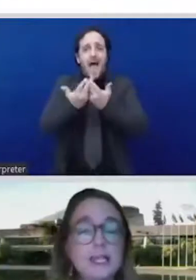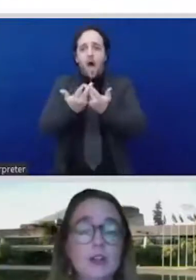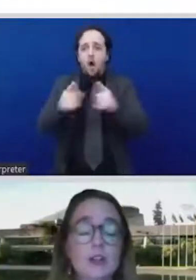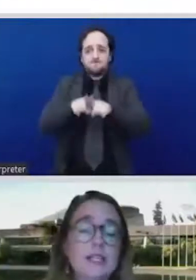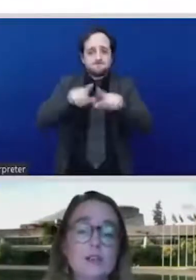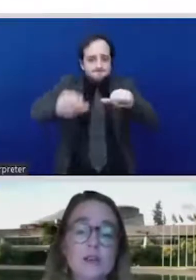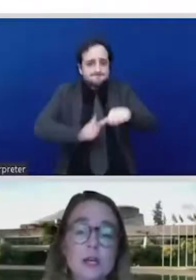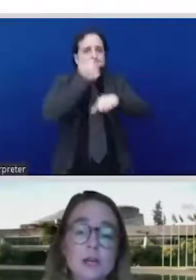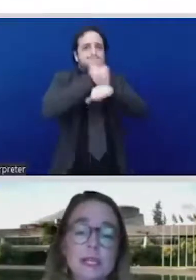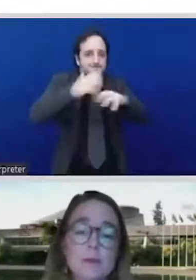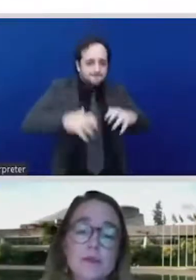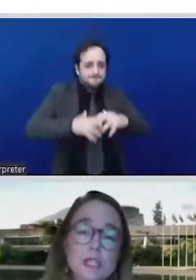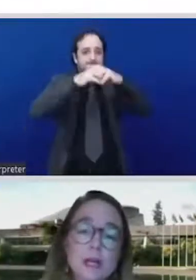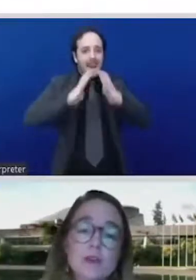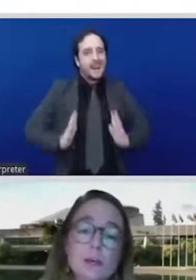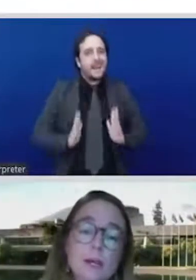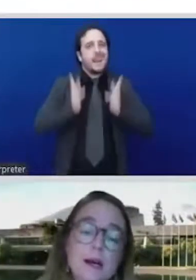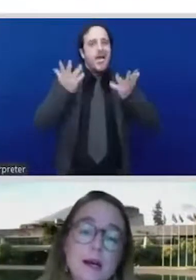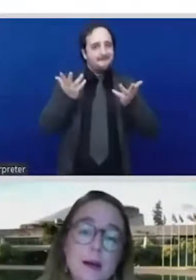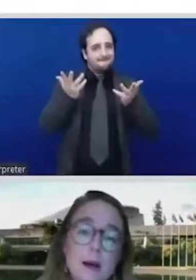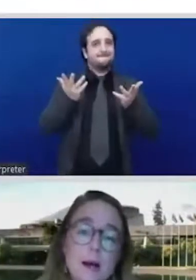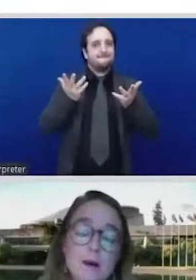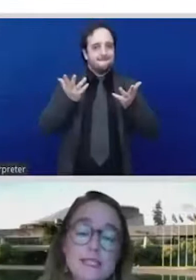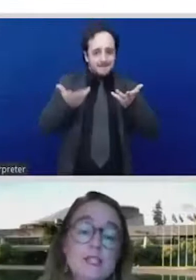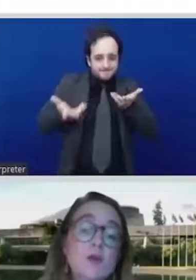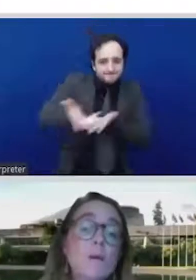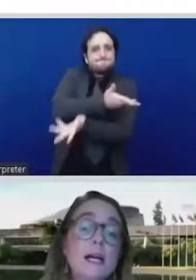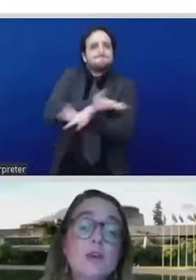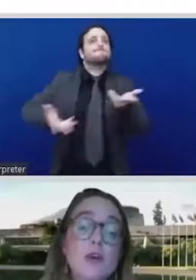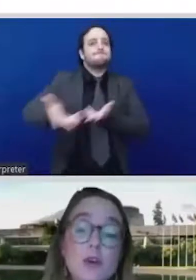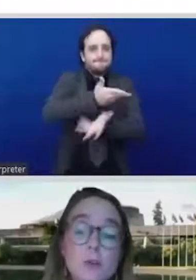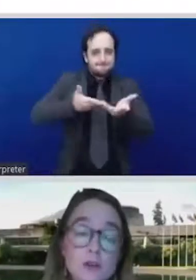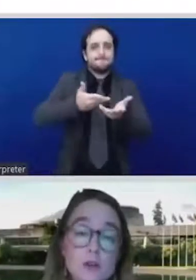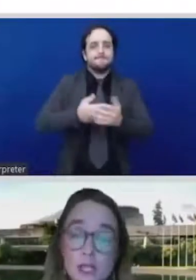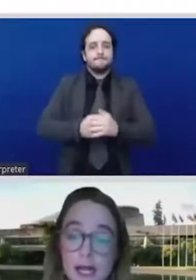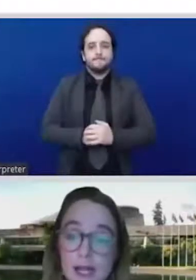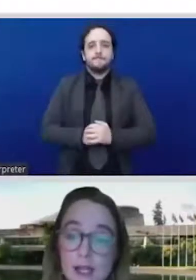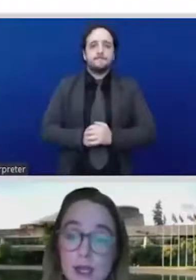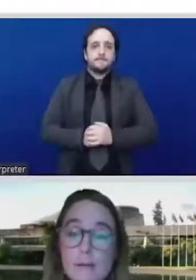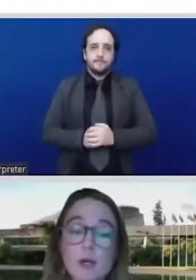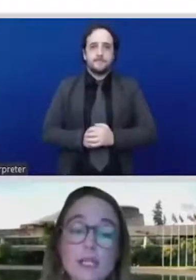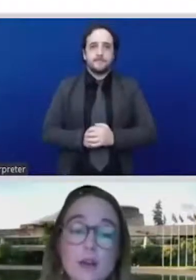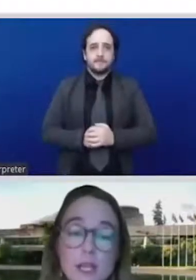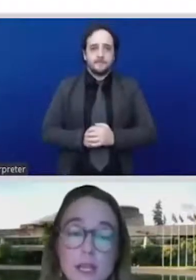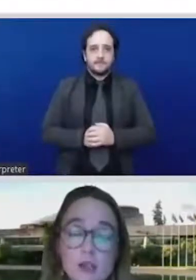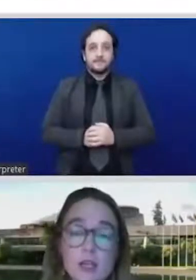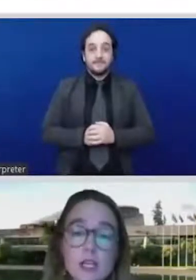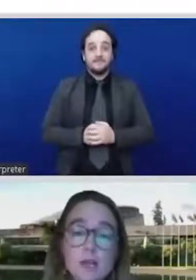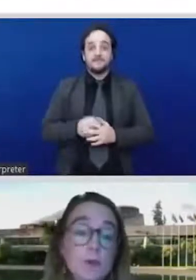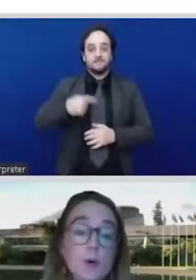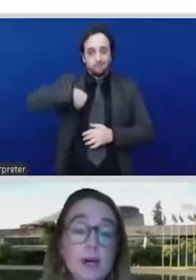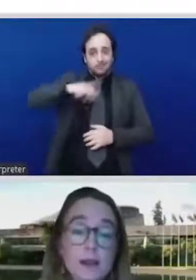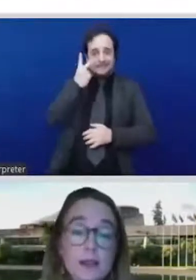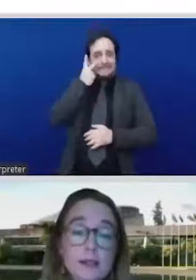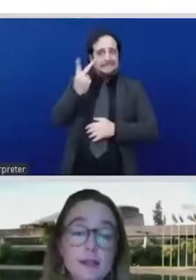en este contexto, lo que estamos llamando es para avanzar hacia un nuevo pacto económico, fiscal, político y de género, y